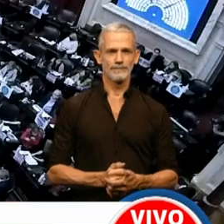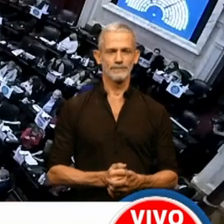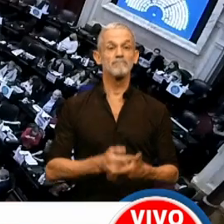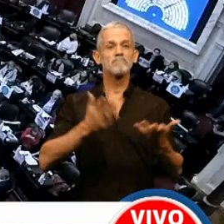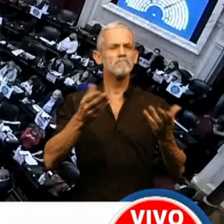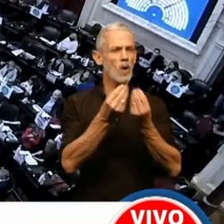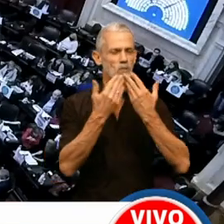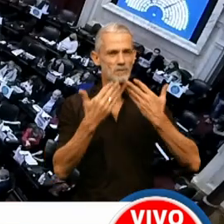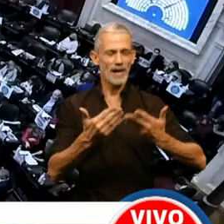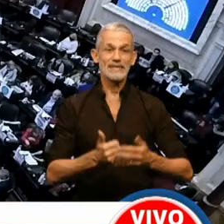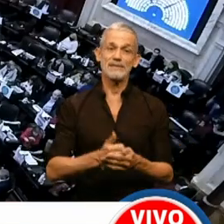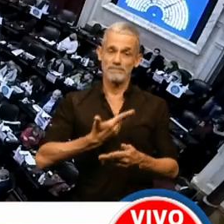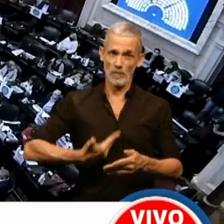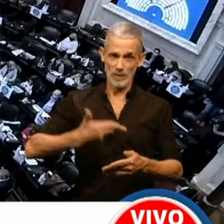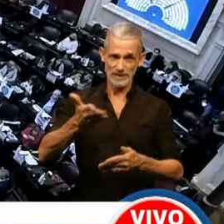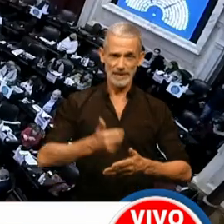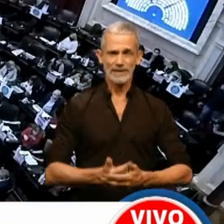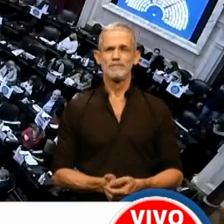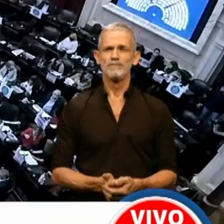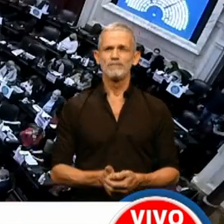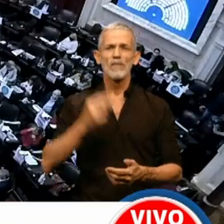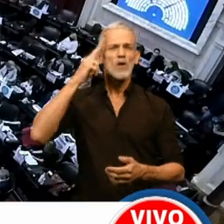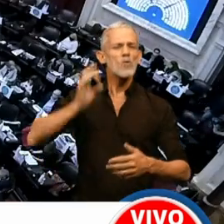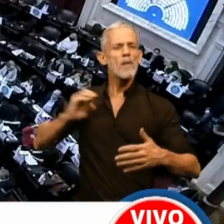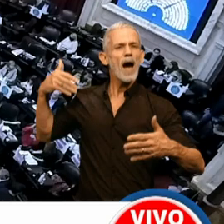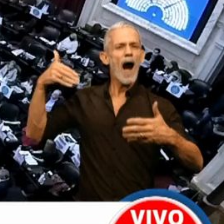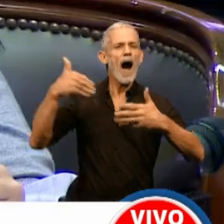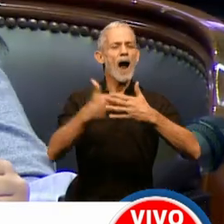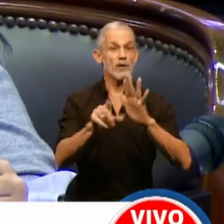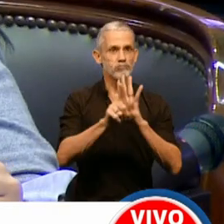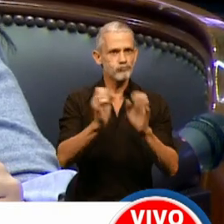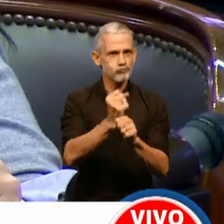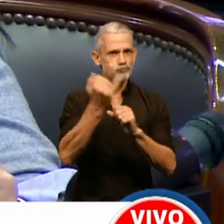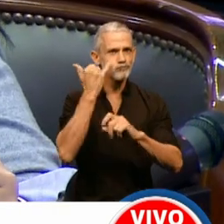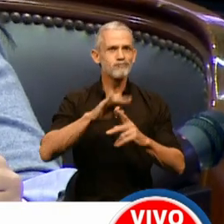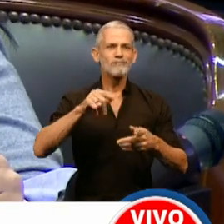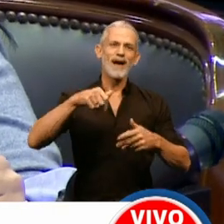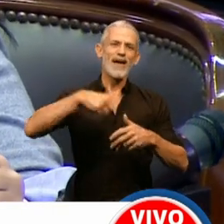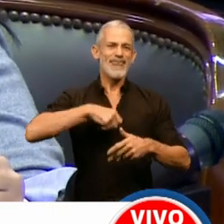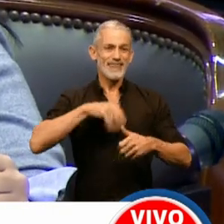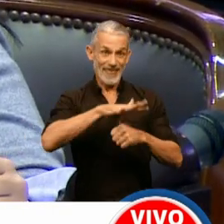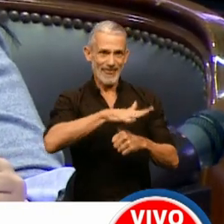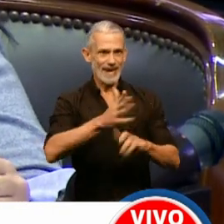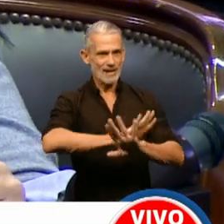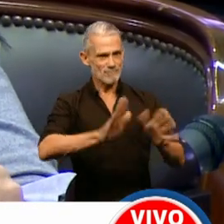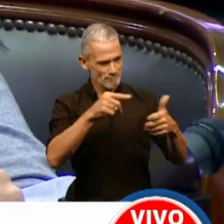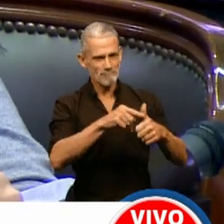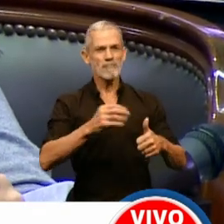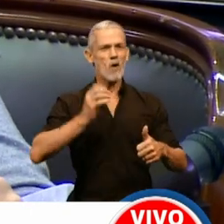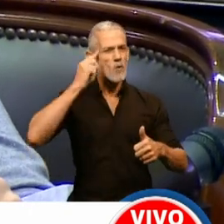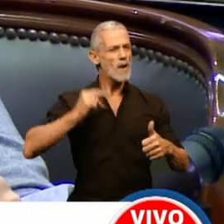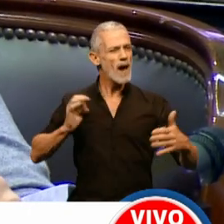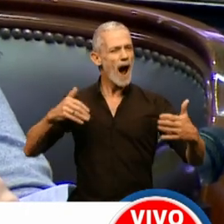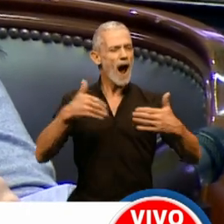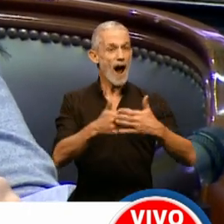bueno muchas gracias señor presidente a nueve años de la ley de identidad de género argentina claramente